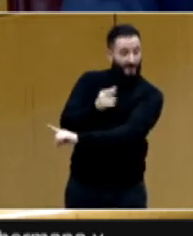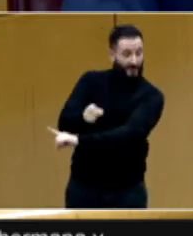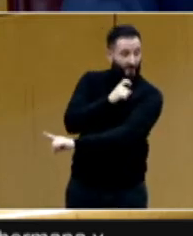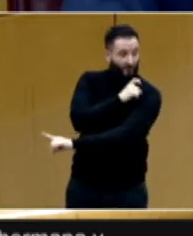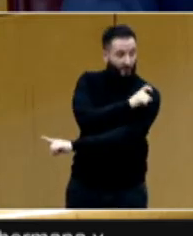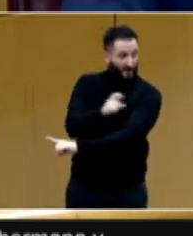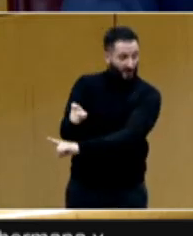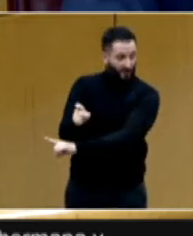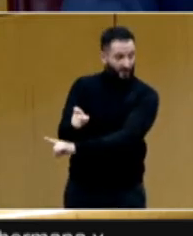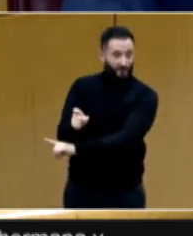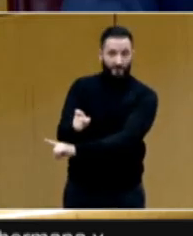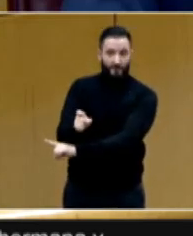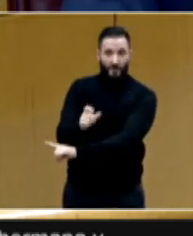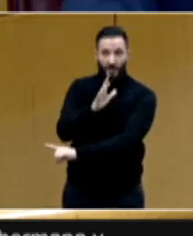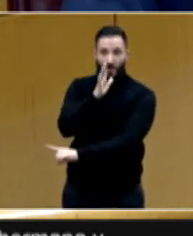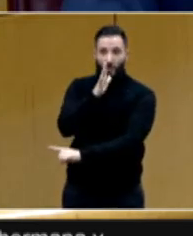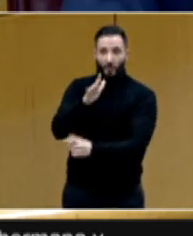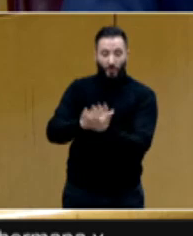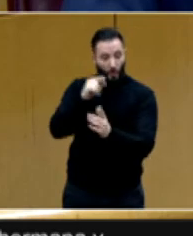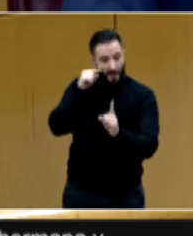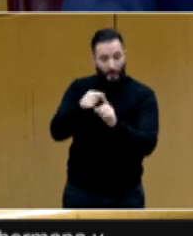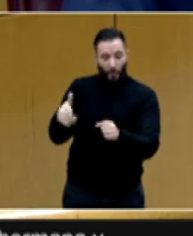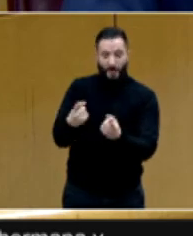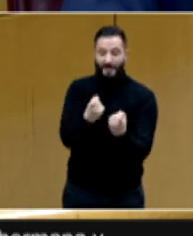otra hora en ese aspecto para cubrir mis necesidades